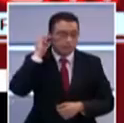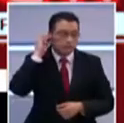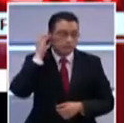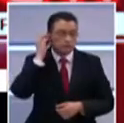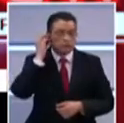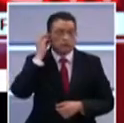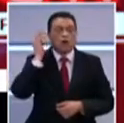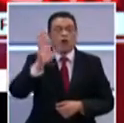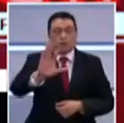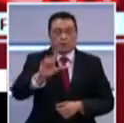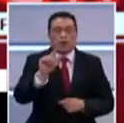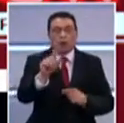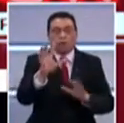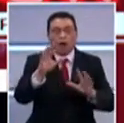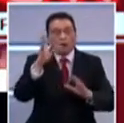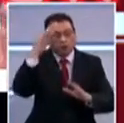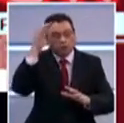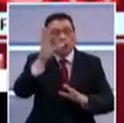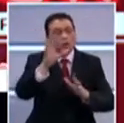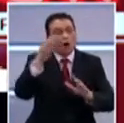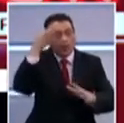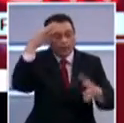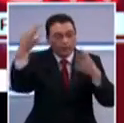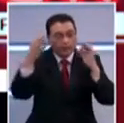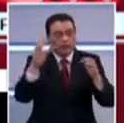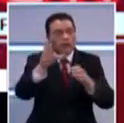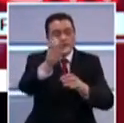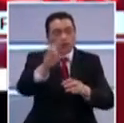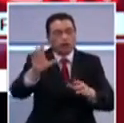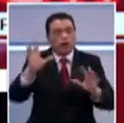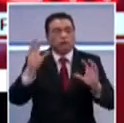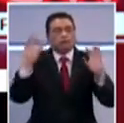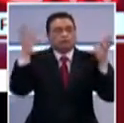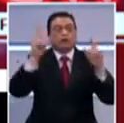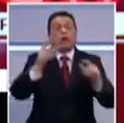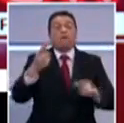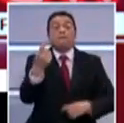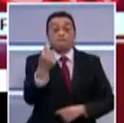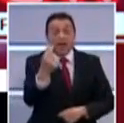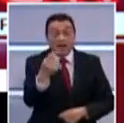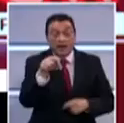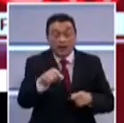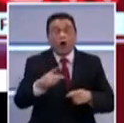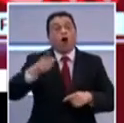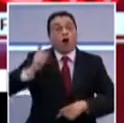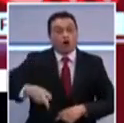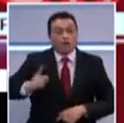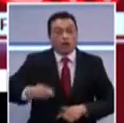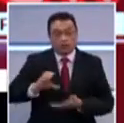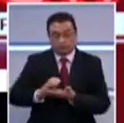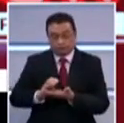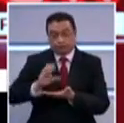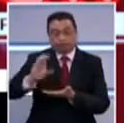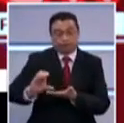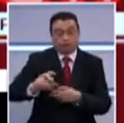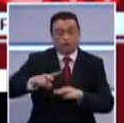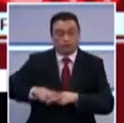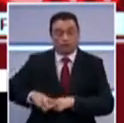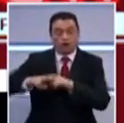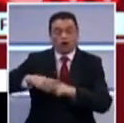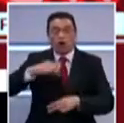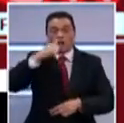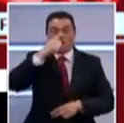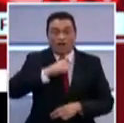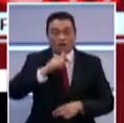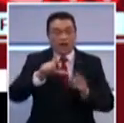no entender correctamente lo que se dice que la plata él está obligado legalmente codelco a pasarle al fondo reservado